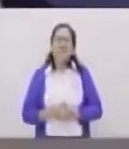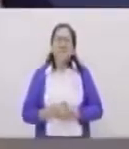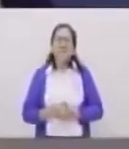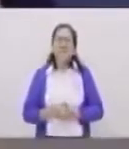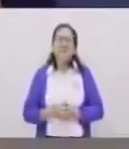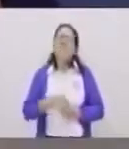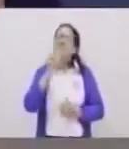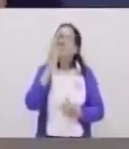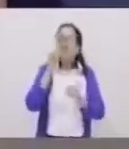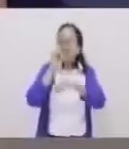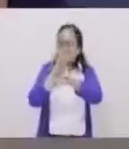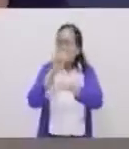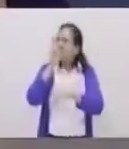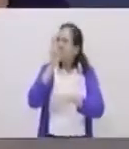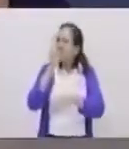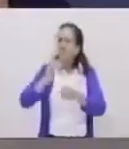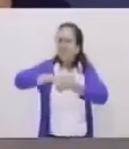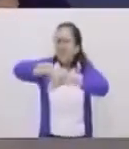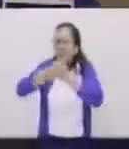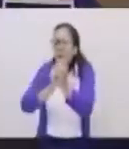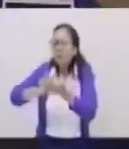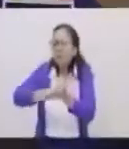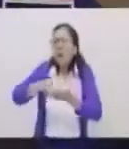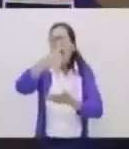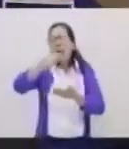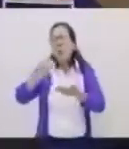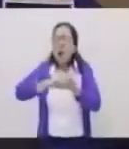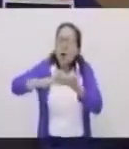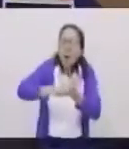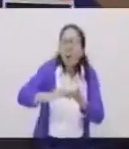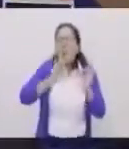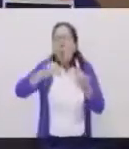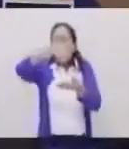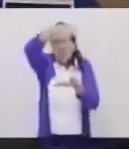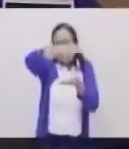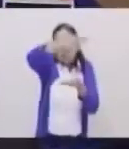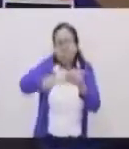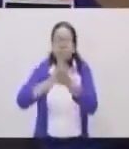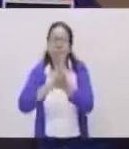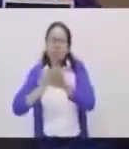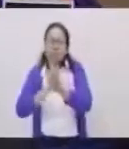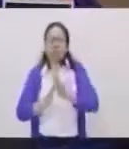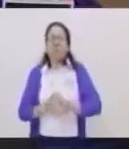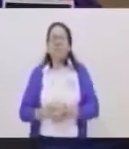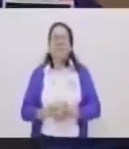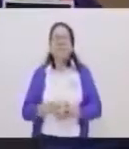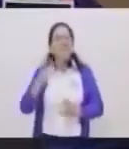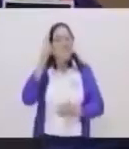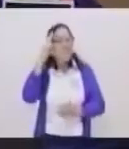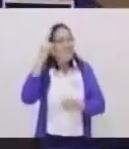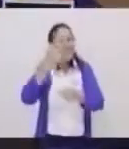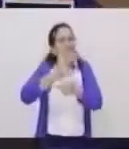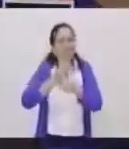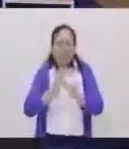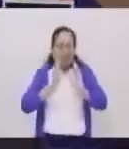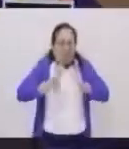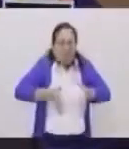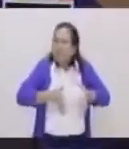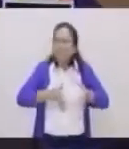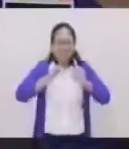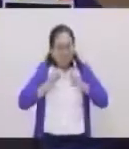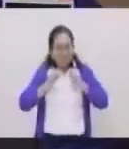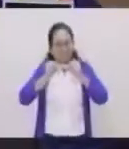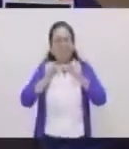vida. Lava siempre tus manos con agua y jabón o utiliza alcohol en gel. Recuerda que Guatemala no se